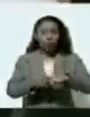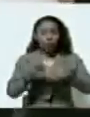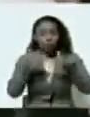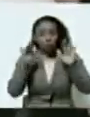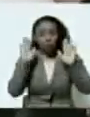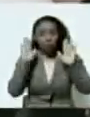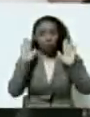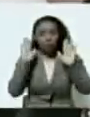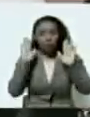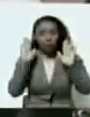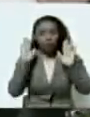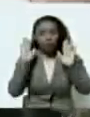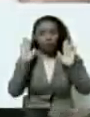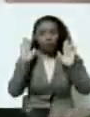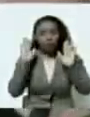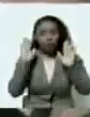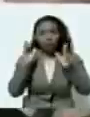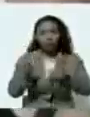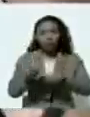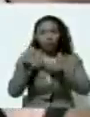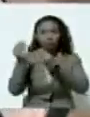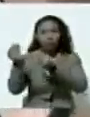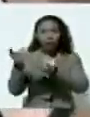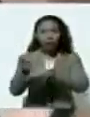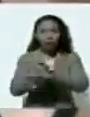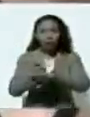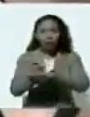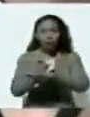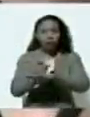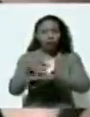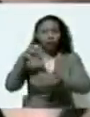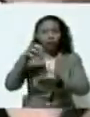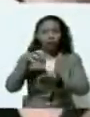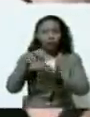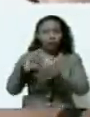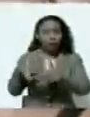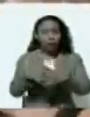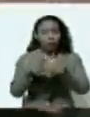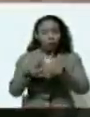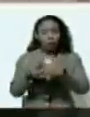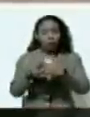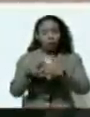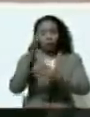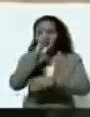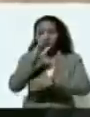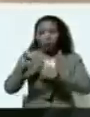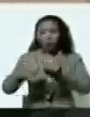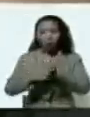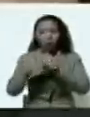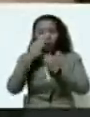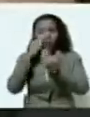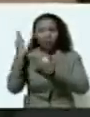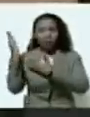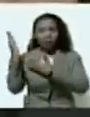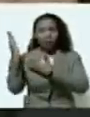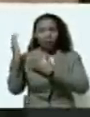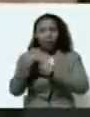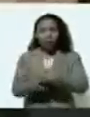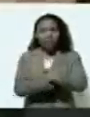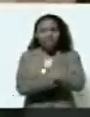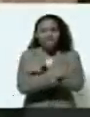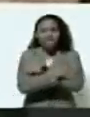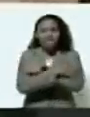supuestamente le entrega el gobierno de Estados Unidos a Guaidó. Miren quién está aquí, abrazadito,